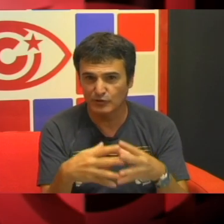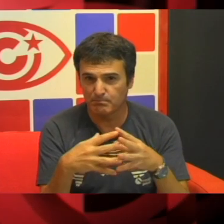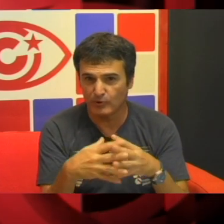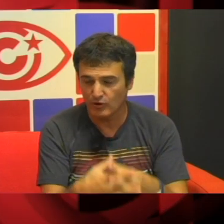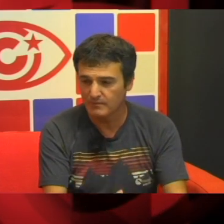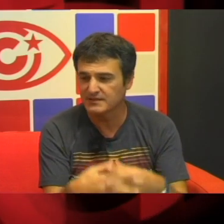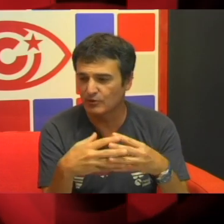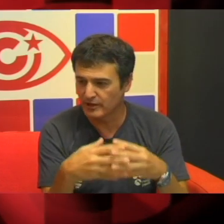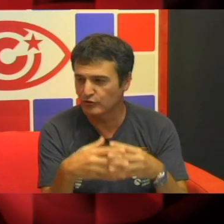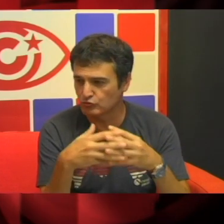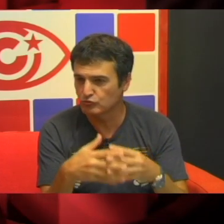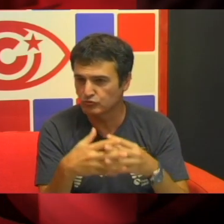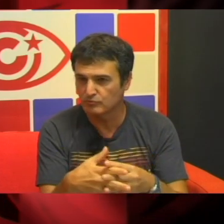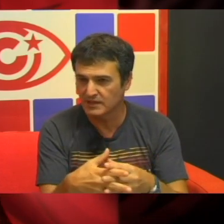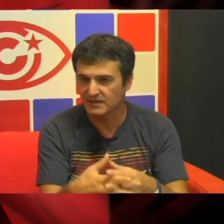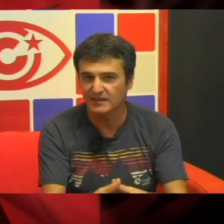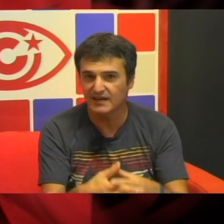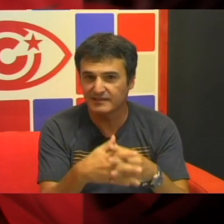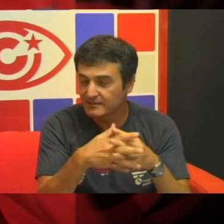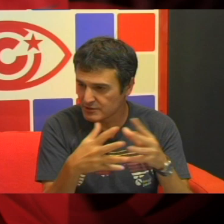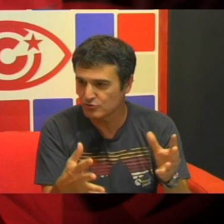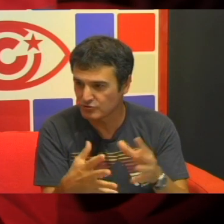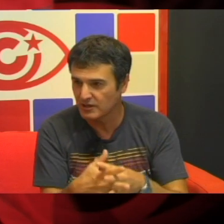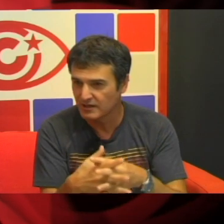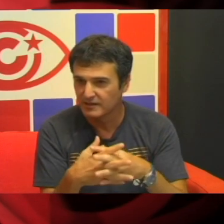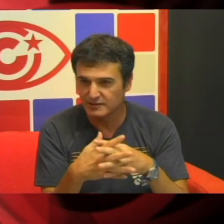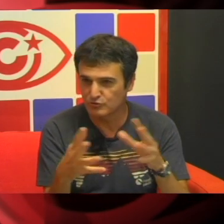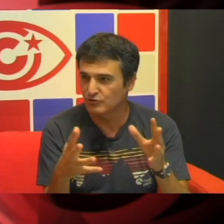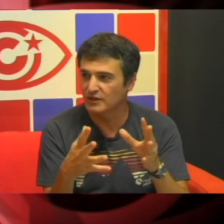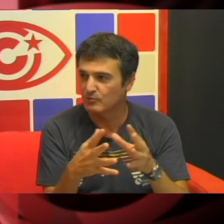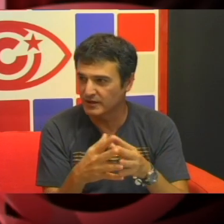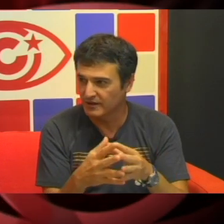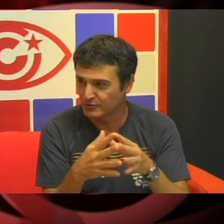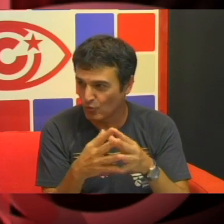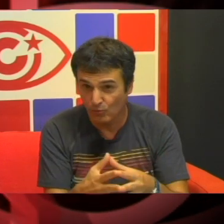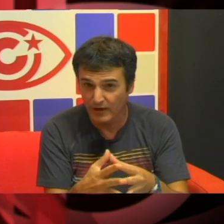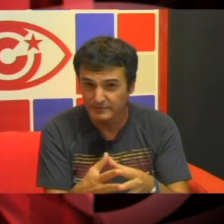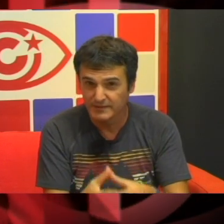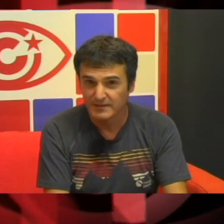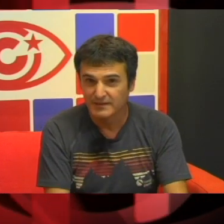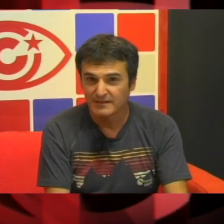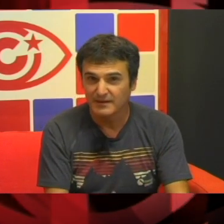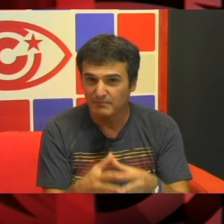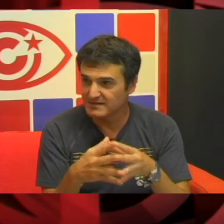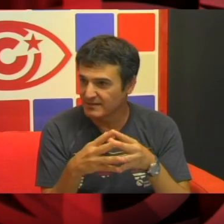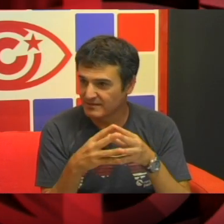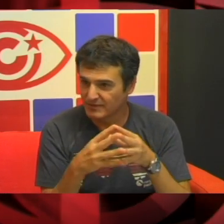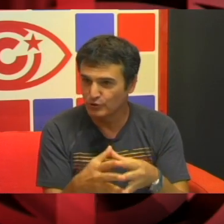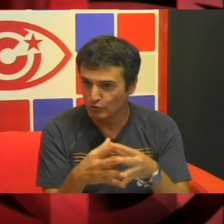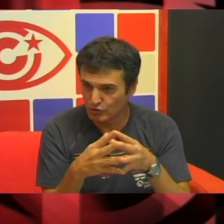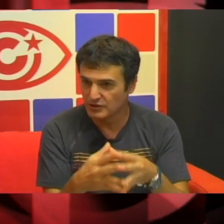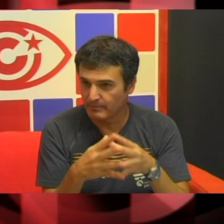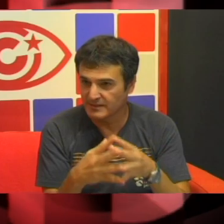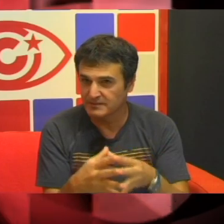los programas de cooperación sur-sur más gigantescos de la historia de la humanidad que es cuba en más de